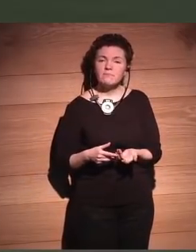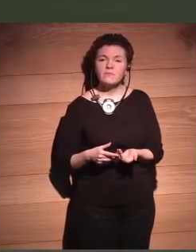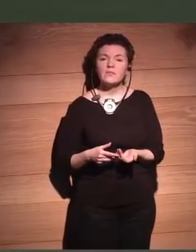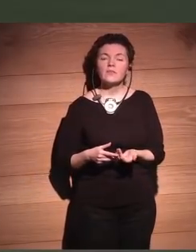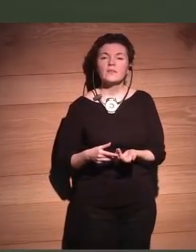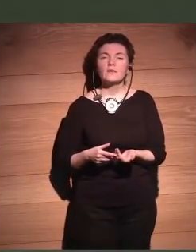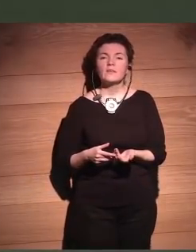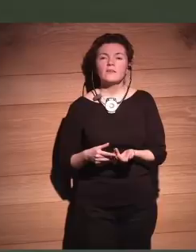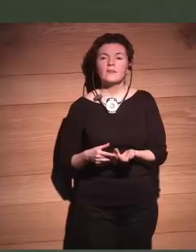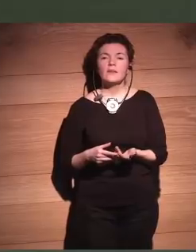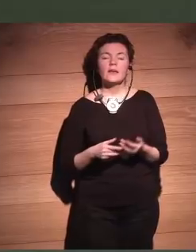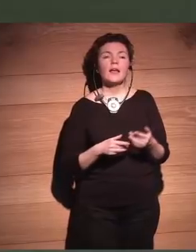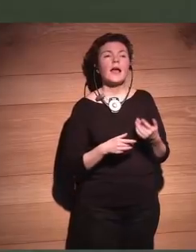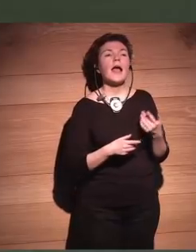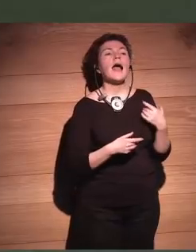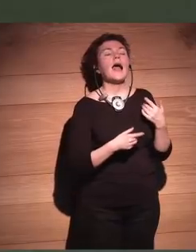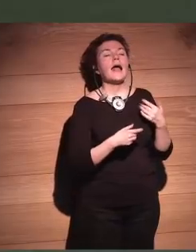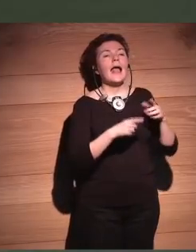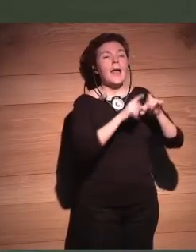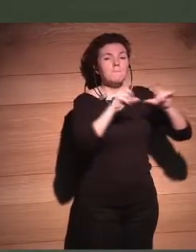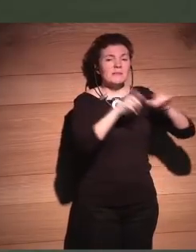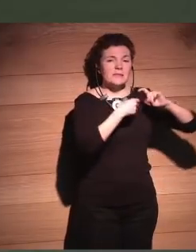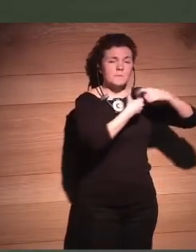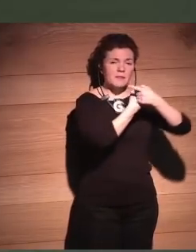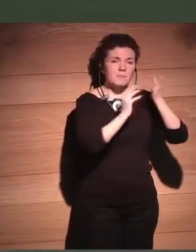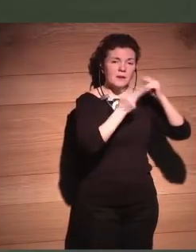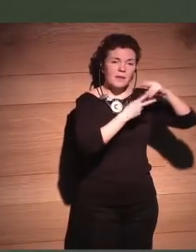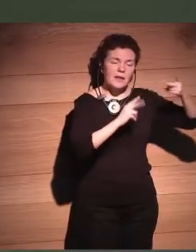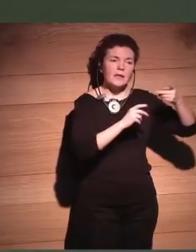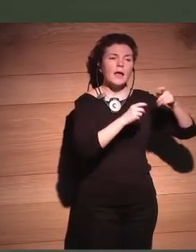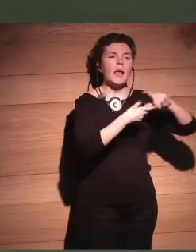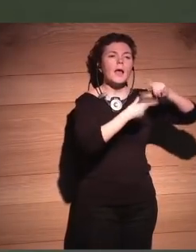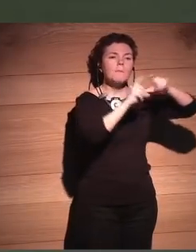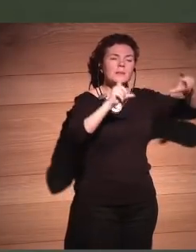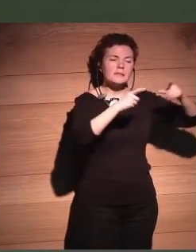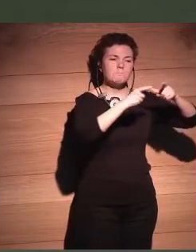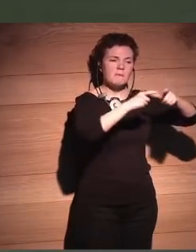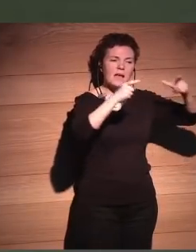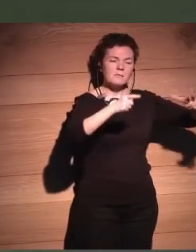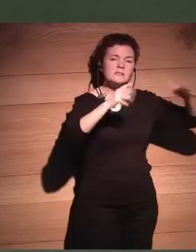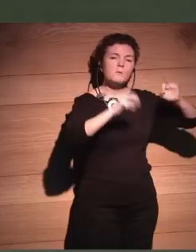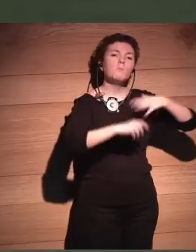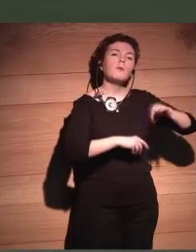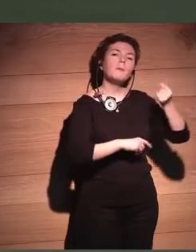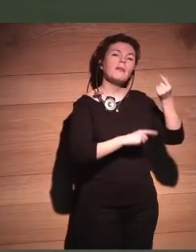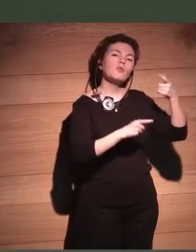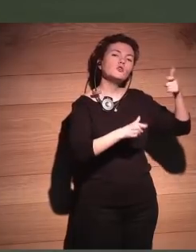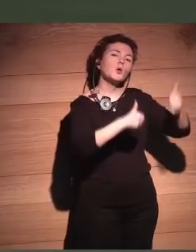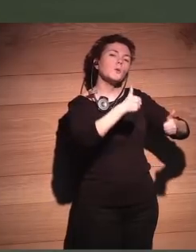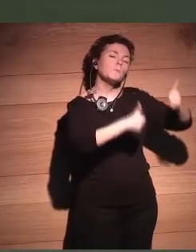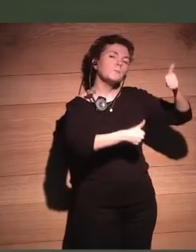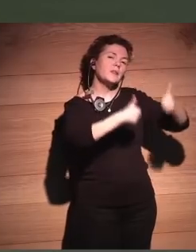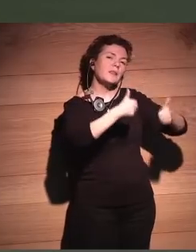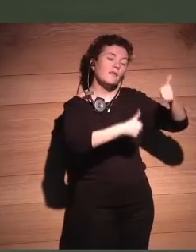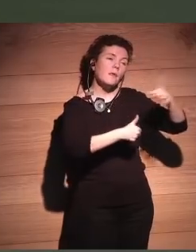Cada vez hay más empresas participando en la terapia génica y va a haber una competencia en precios y eso hará